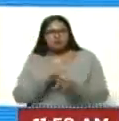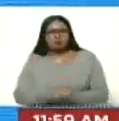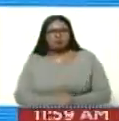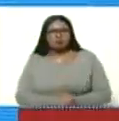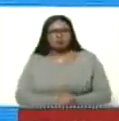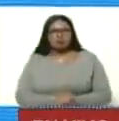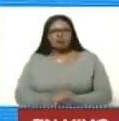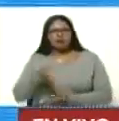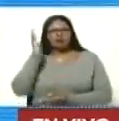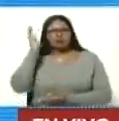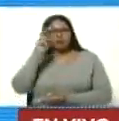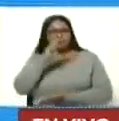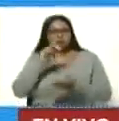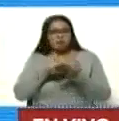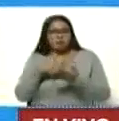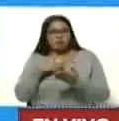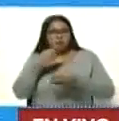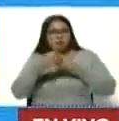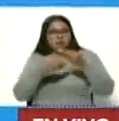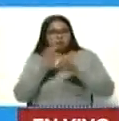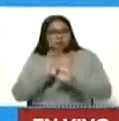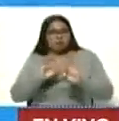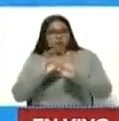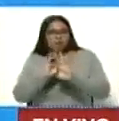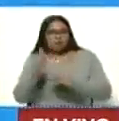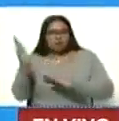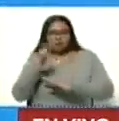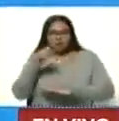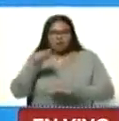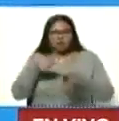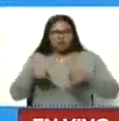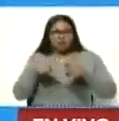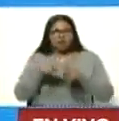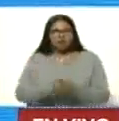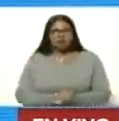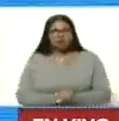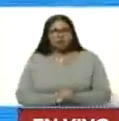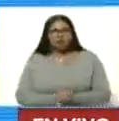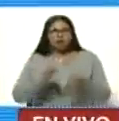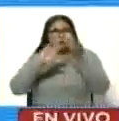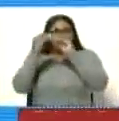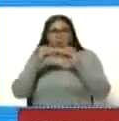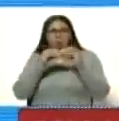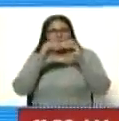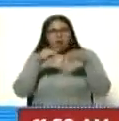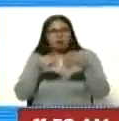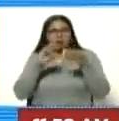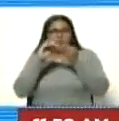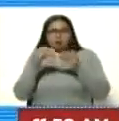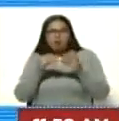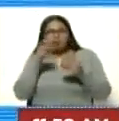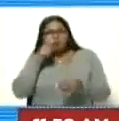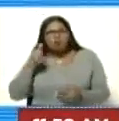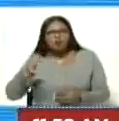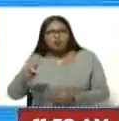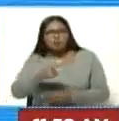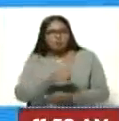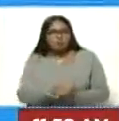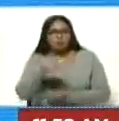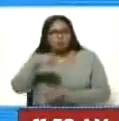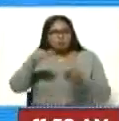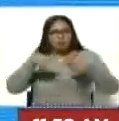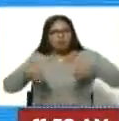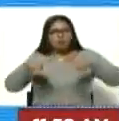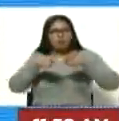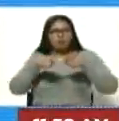en la Asamblea Nacional. Se vinieron para acá, adornaron esto. Hoy esto está adornado de pueblo. Hoy esto está